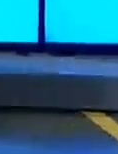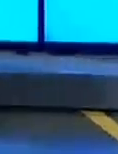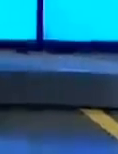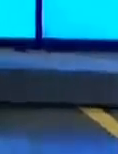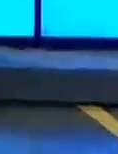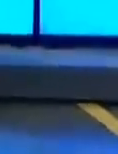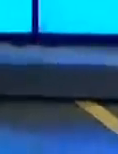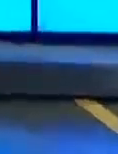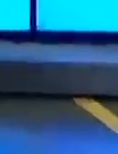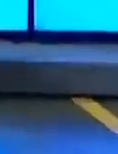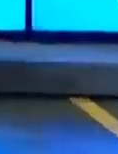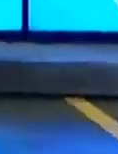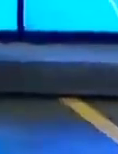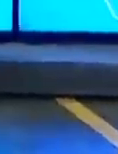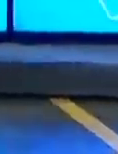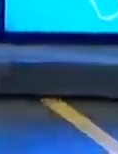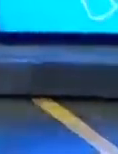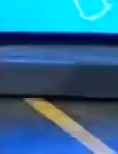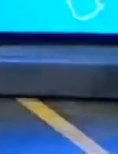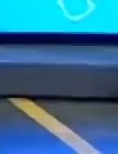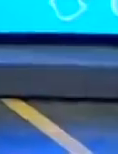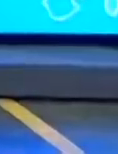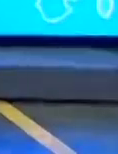llevando por esto